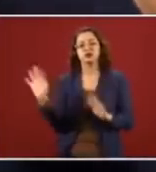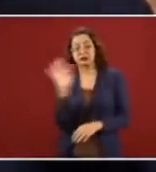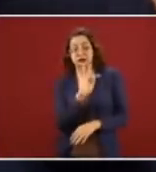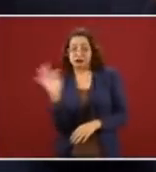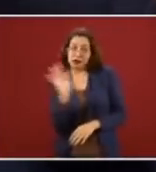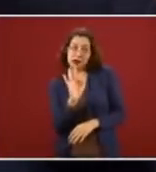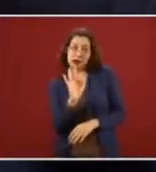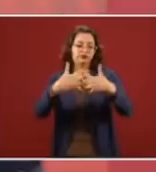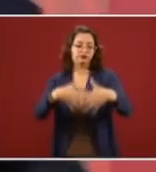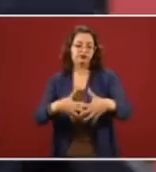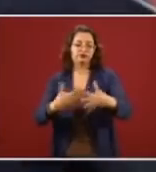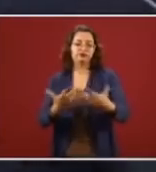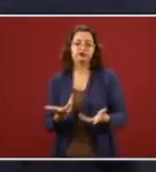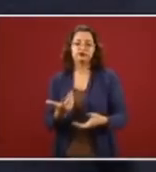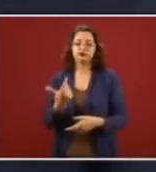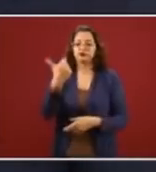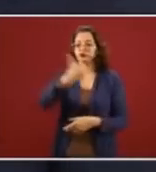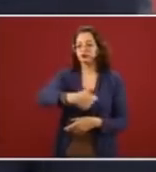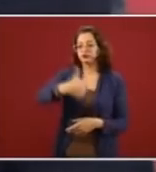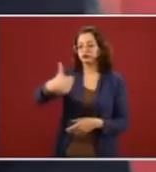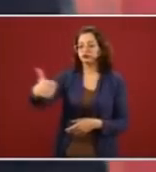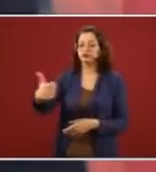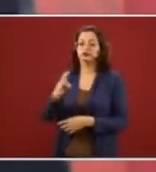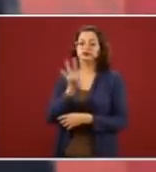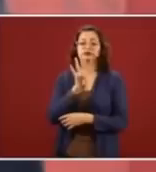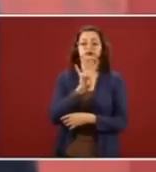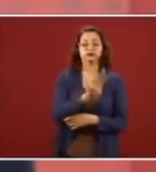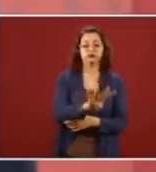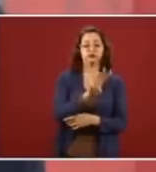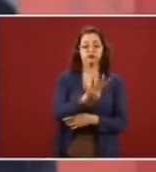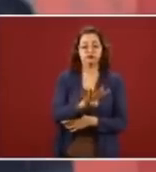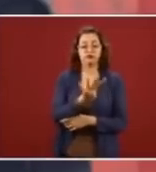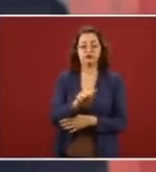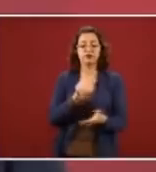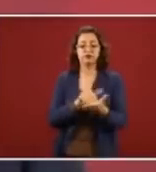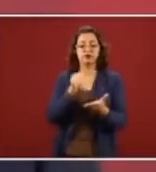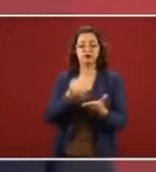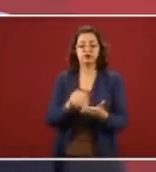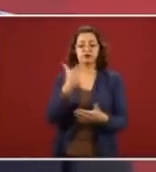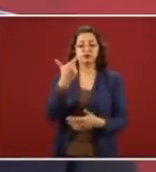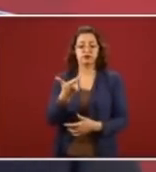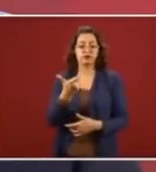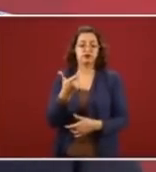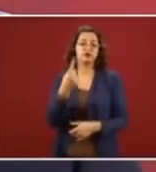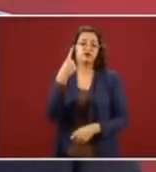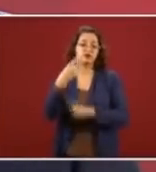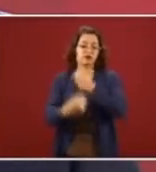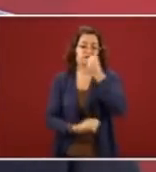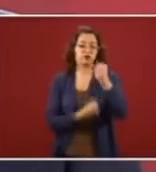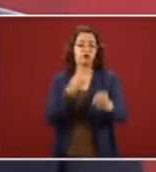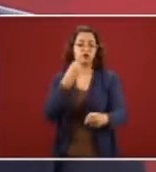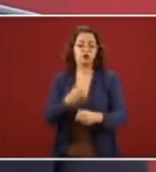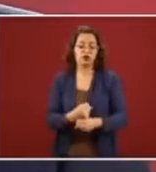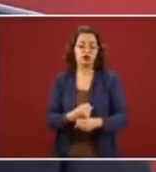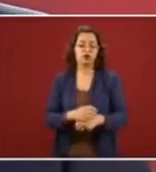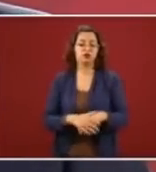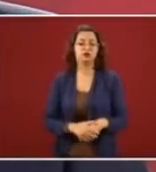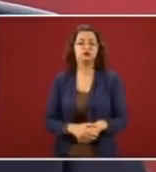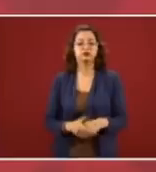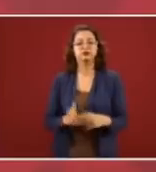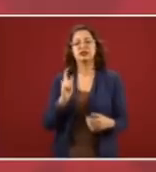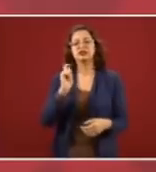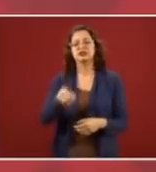así. 9 millones de pesos por año para cada parte. La operación